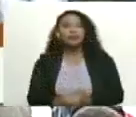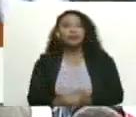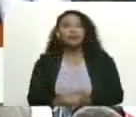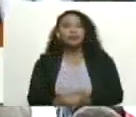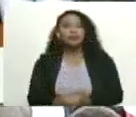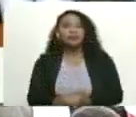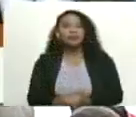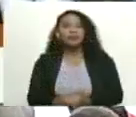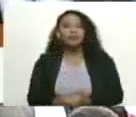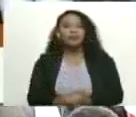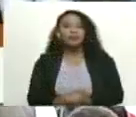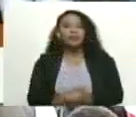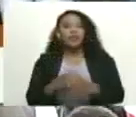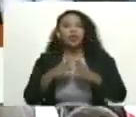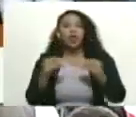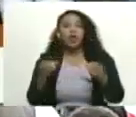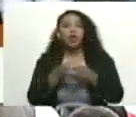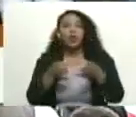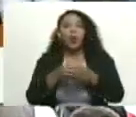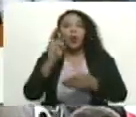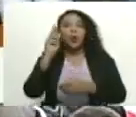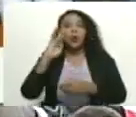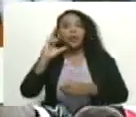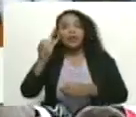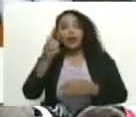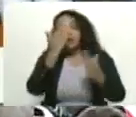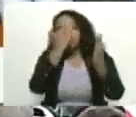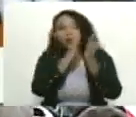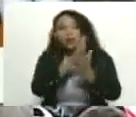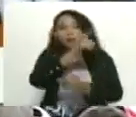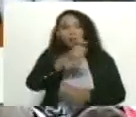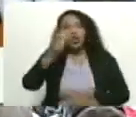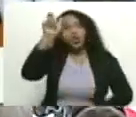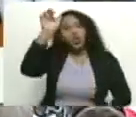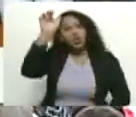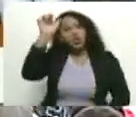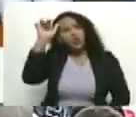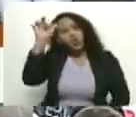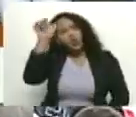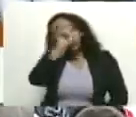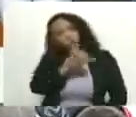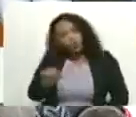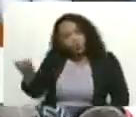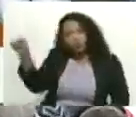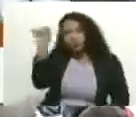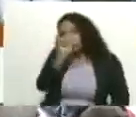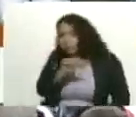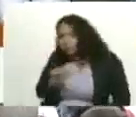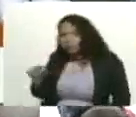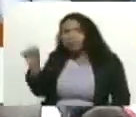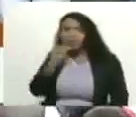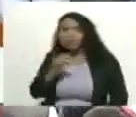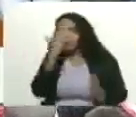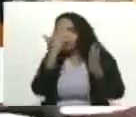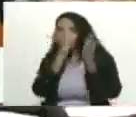las jefaturas de UVCH le dan la cara a su gente todos los días de la semana.